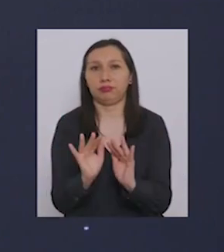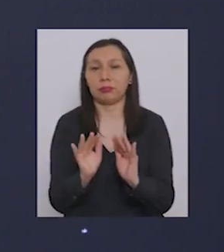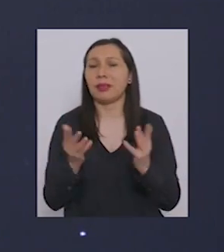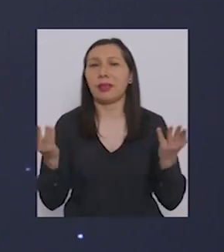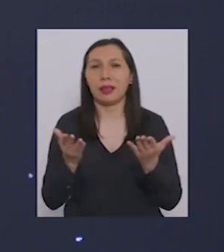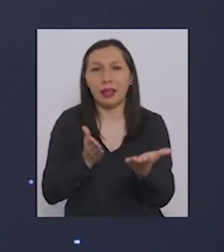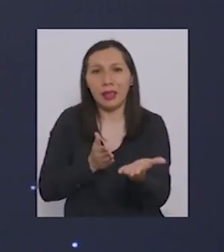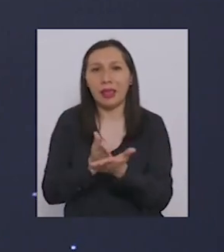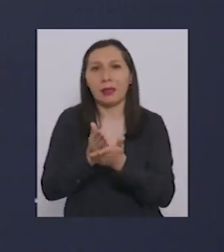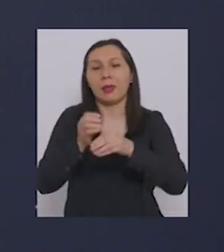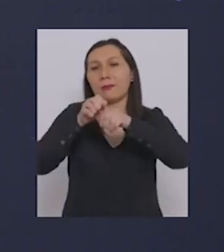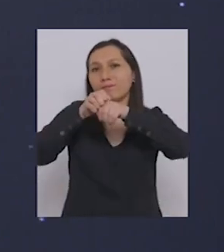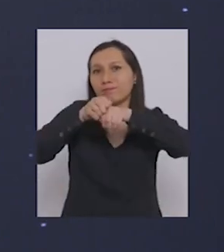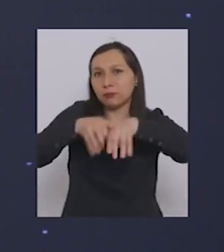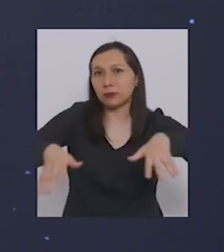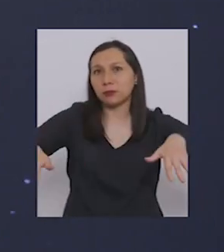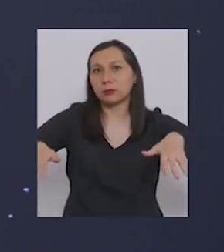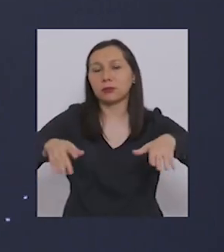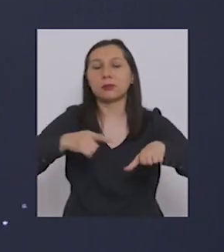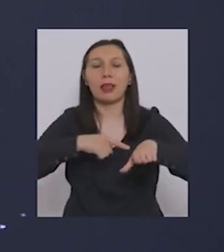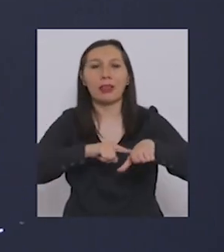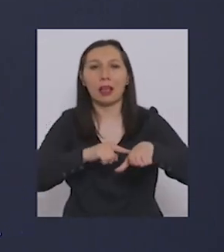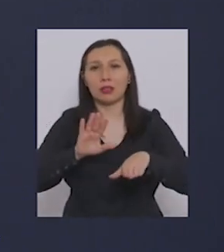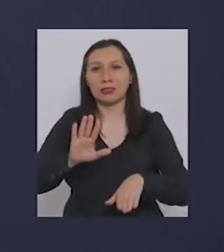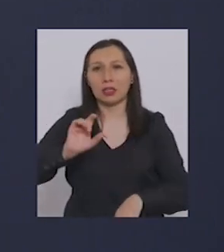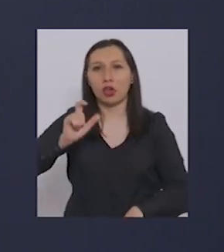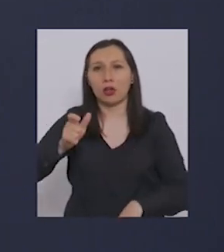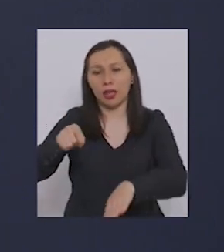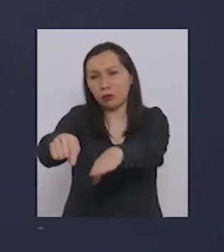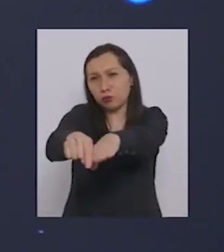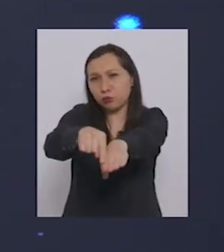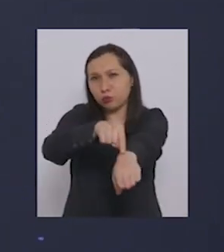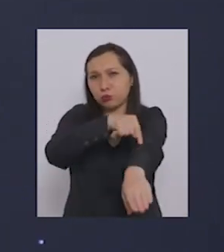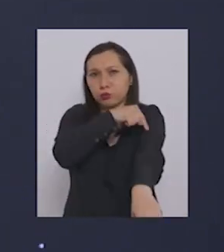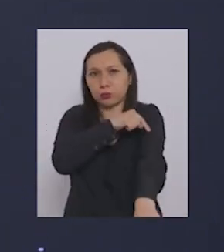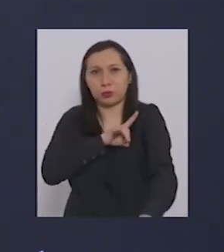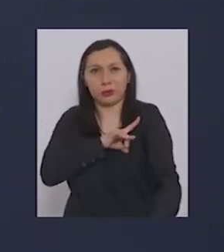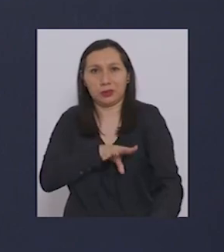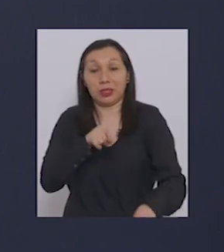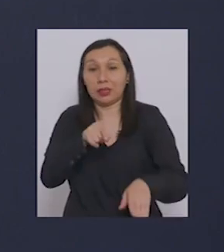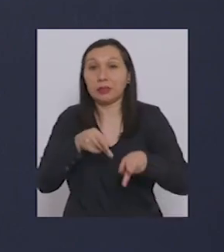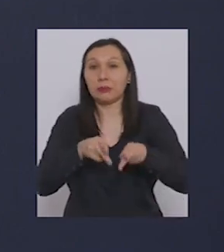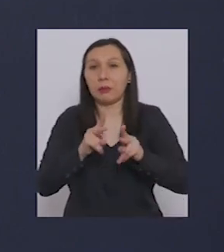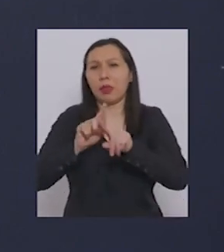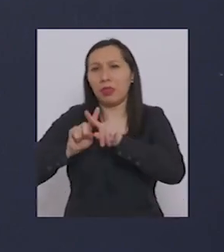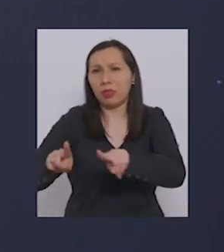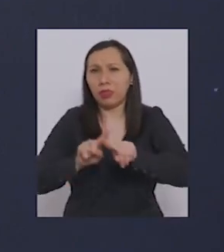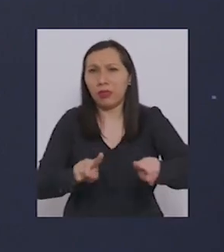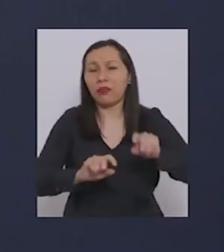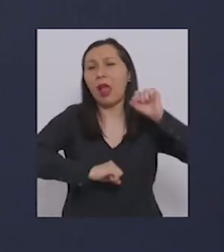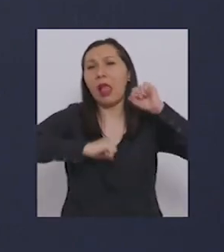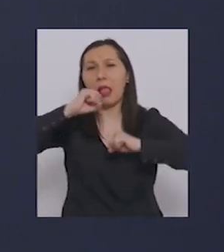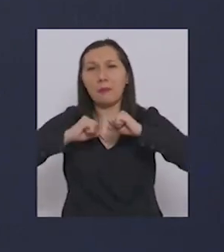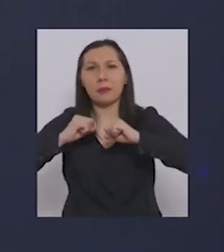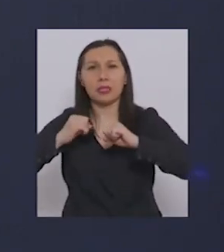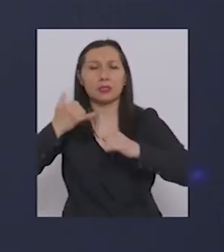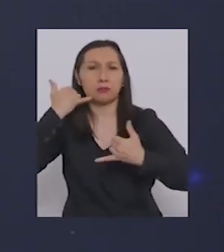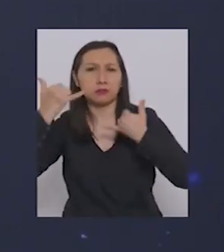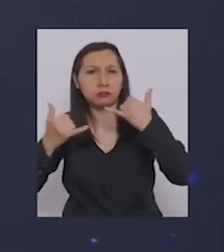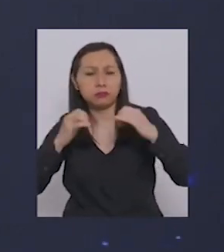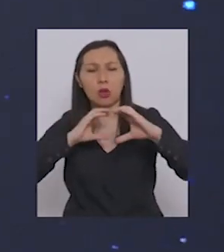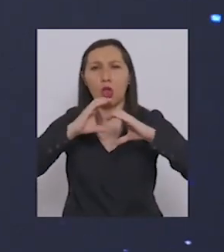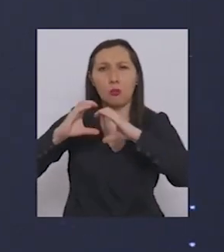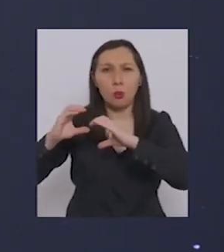iniciar el despliegue de la tecnología 5G en todo Chile. Esto permitirá a las distintas compañías de telecomunicaciones